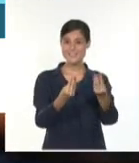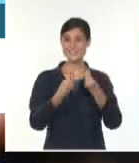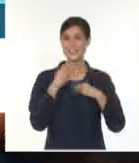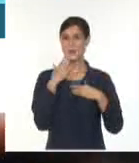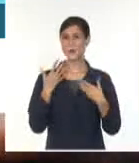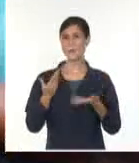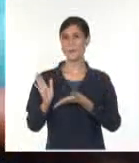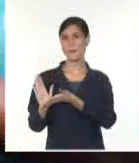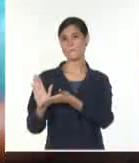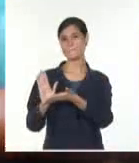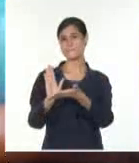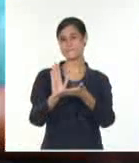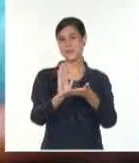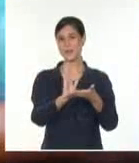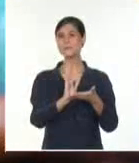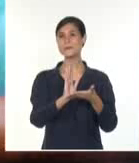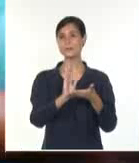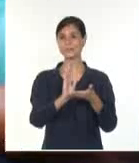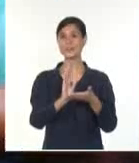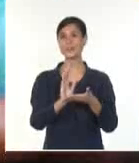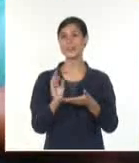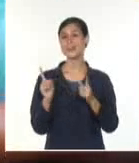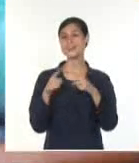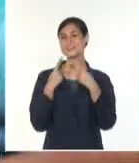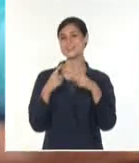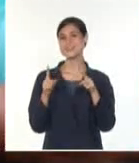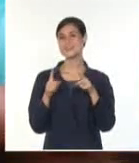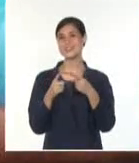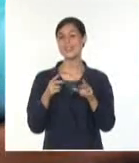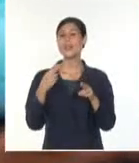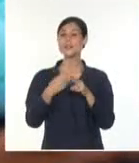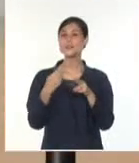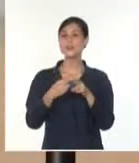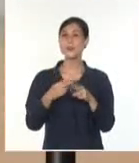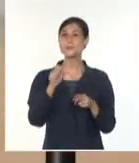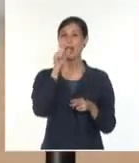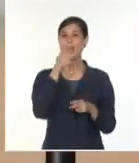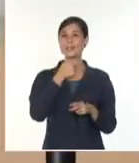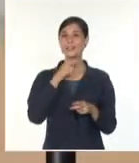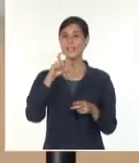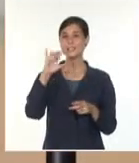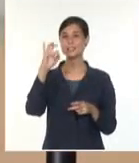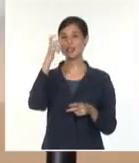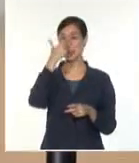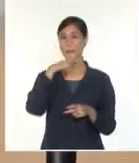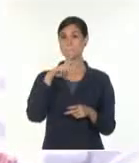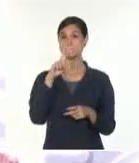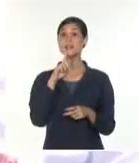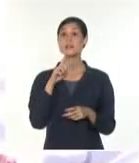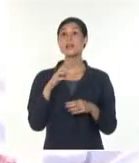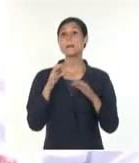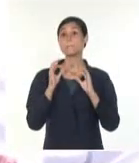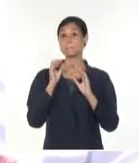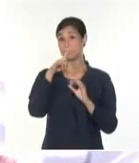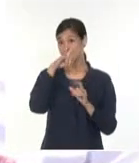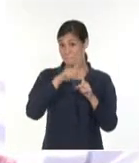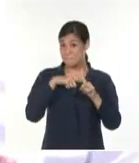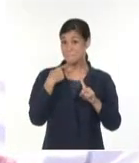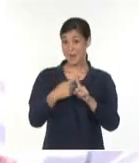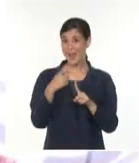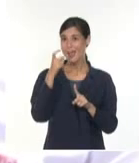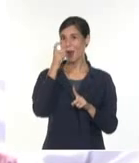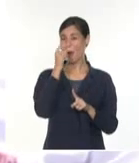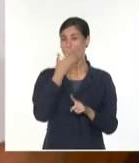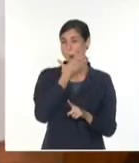de cordel con la obra incertidumbre mientras que una mención la obtuvo El joven escritor Eduardo rosel con su décima